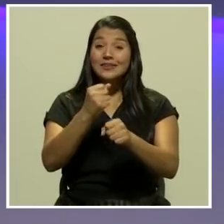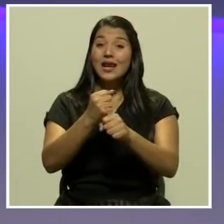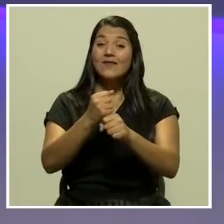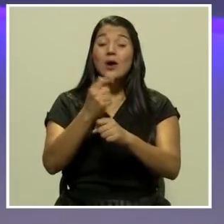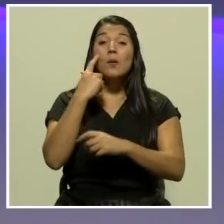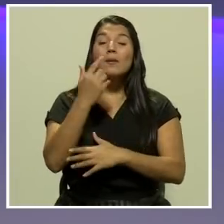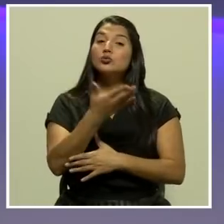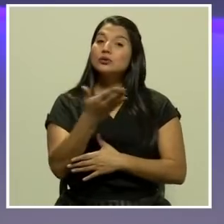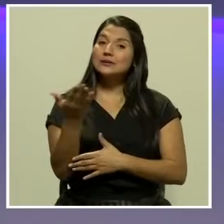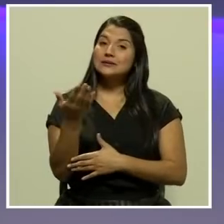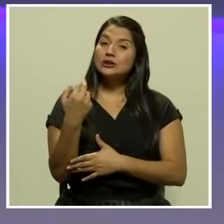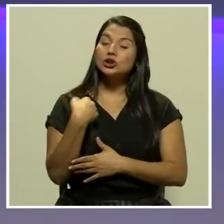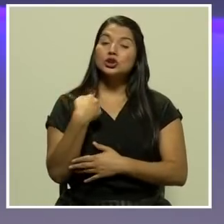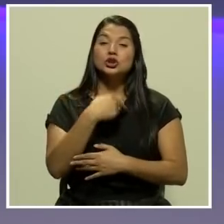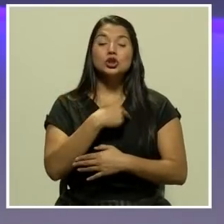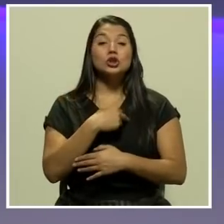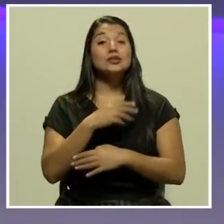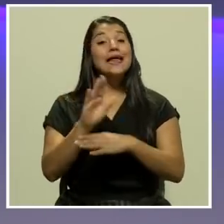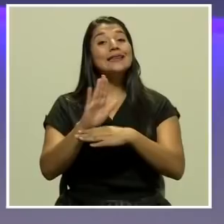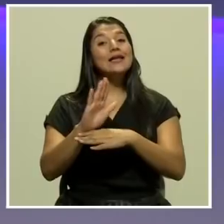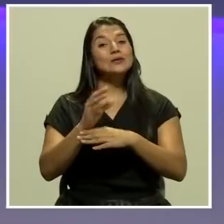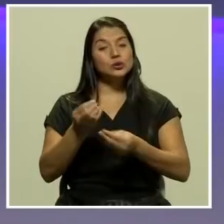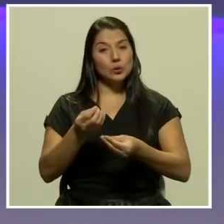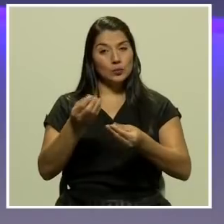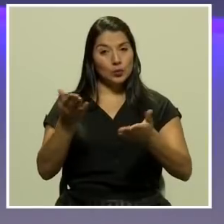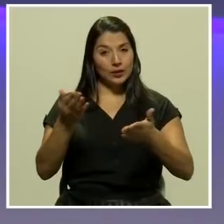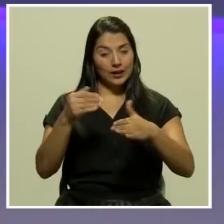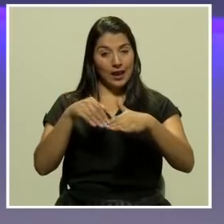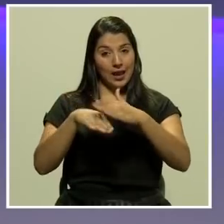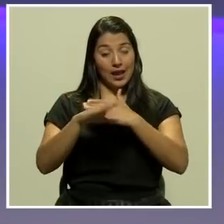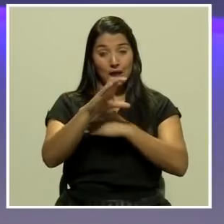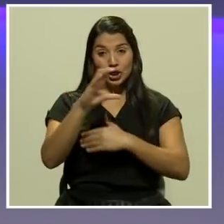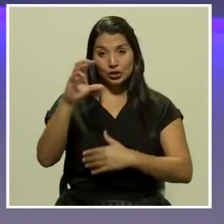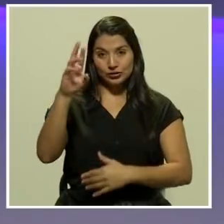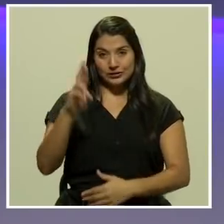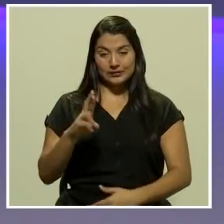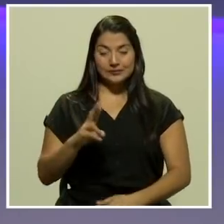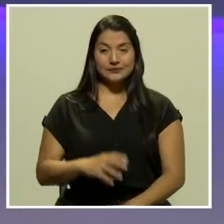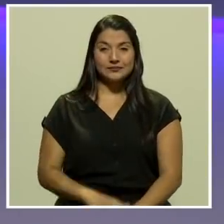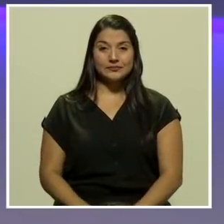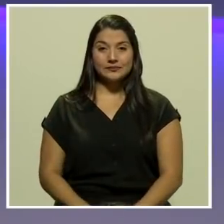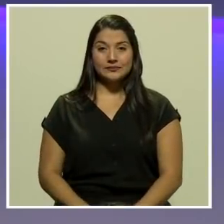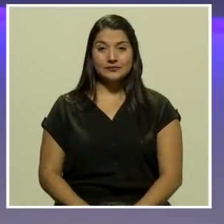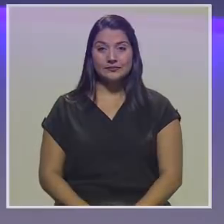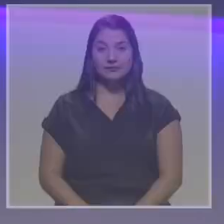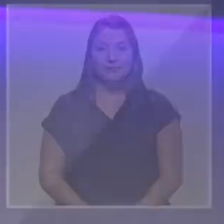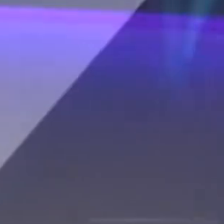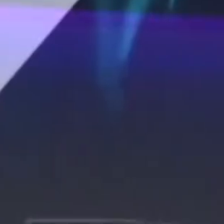trabajamos para usted. Somos la televisión pública de Costa Rica.